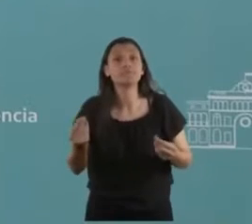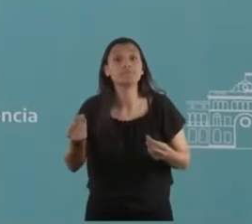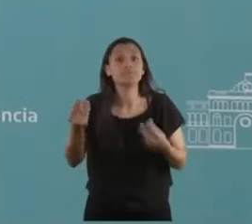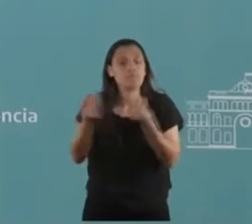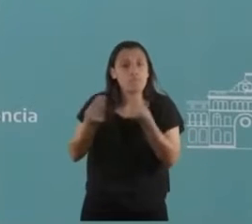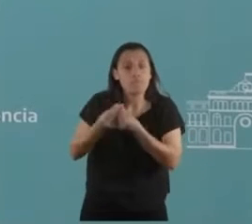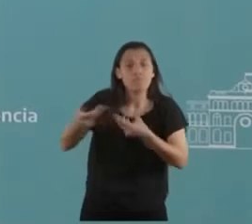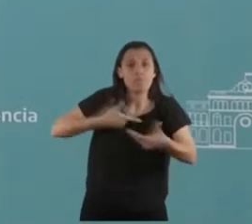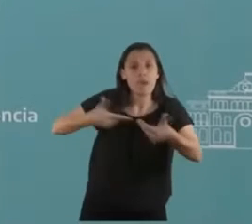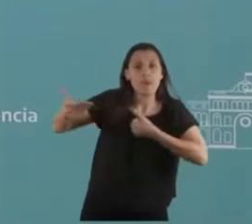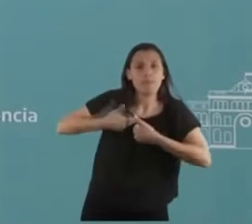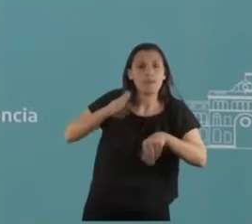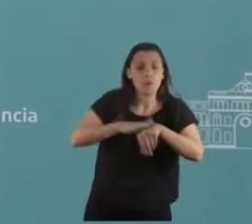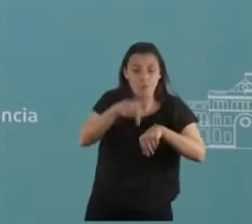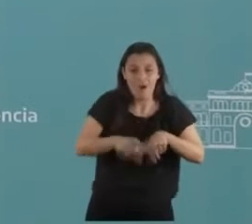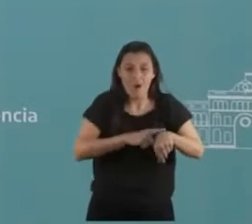de combustible estacional